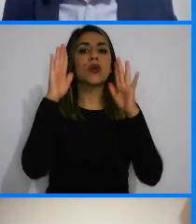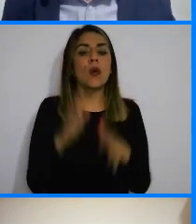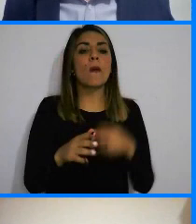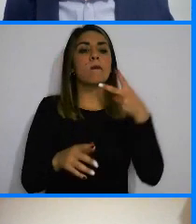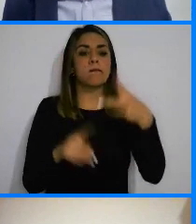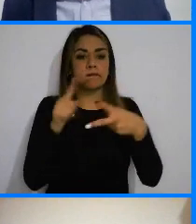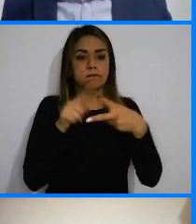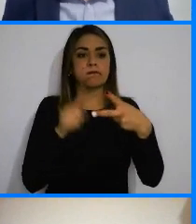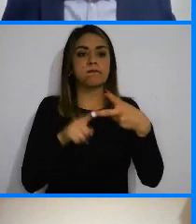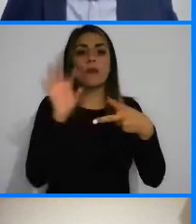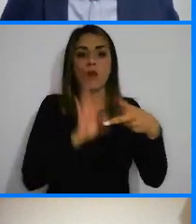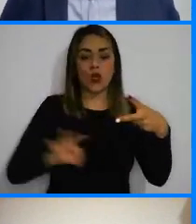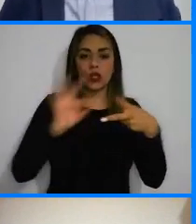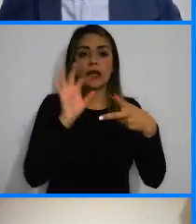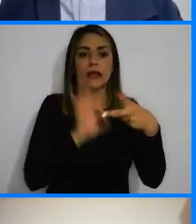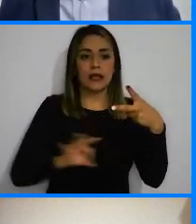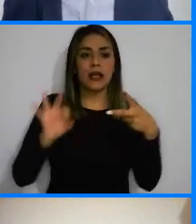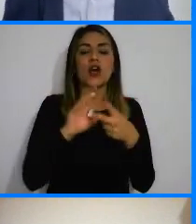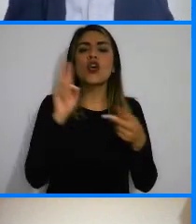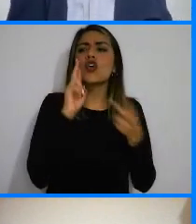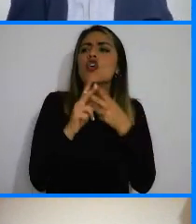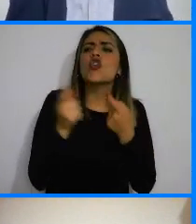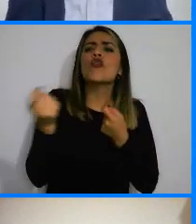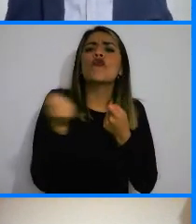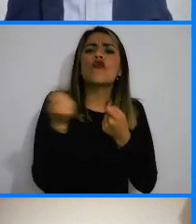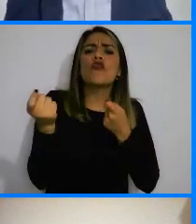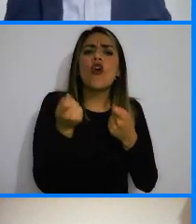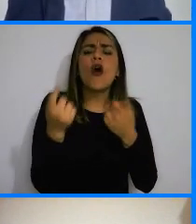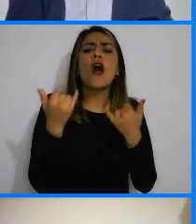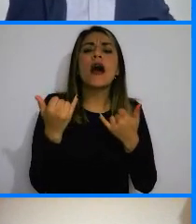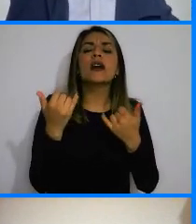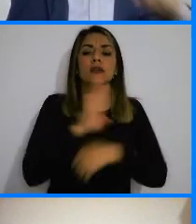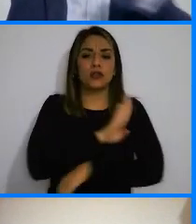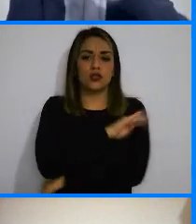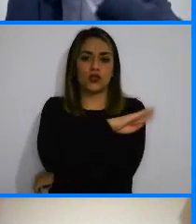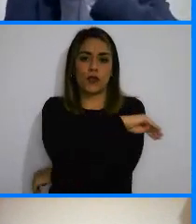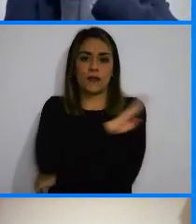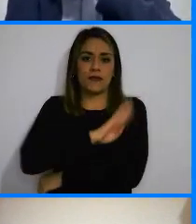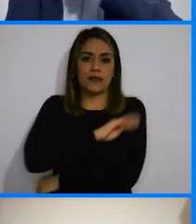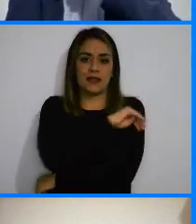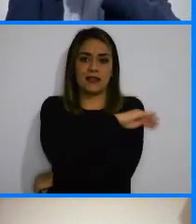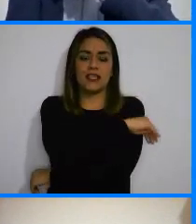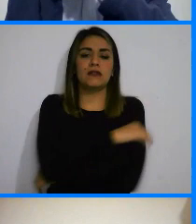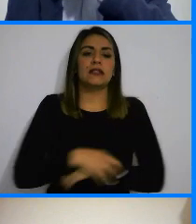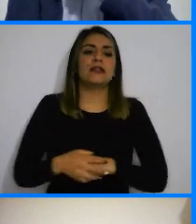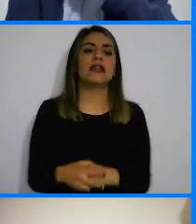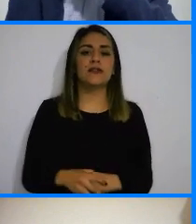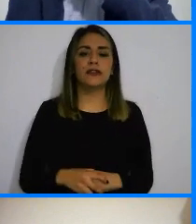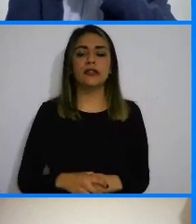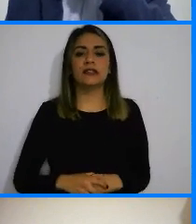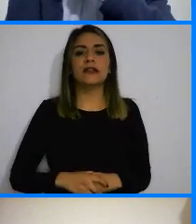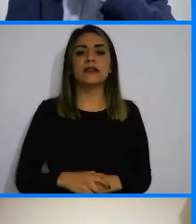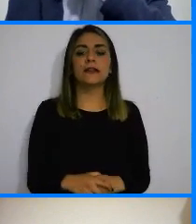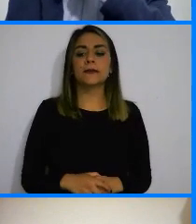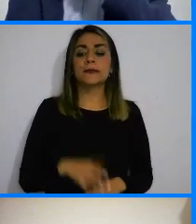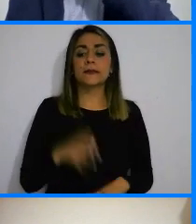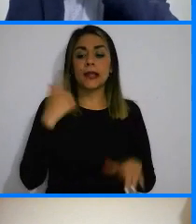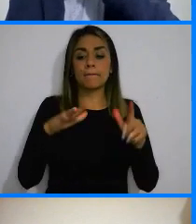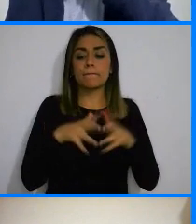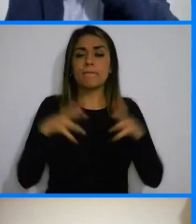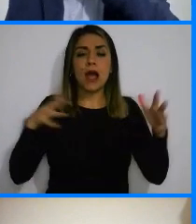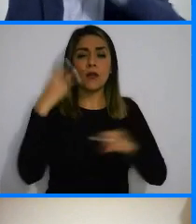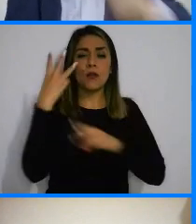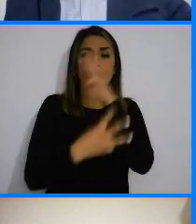muy importantes que los invito a que conozcan cerquita, fácil de ir, Sumapaz y Chingaza. ¿Sí? El parque de Sumapaz es el más grande del